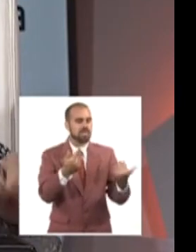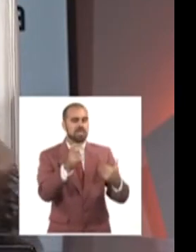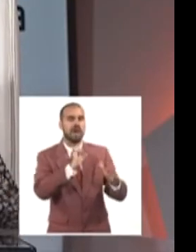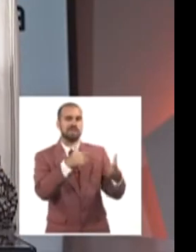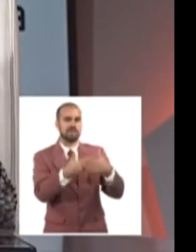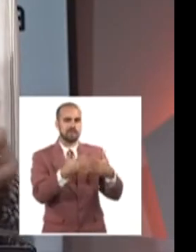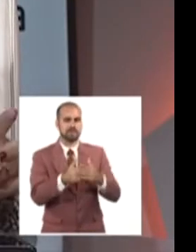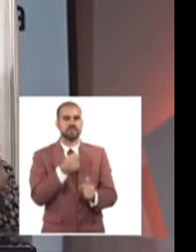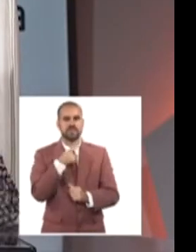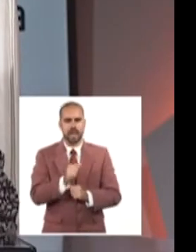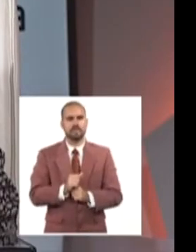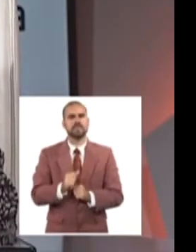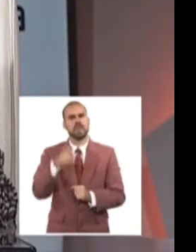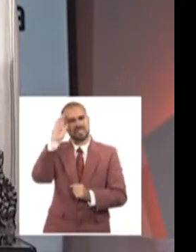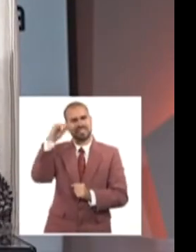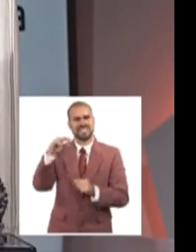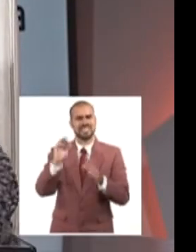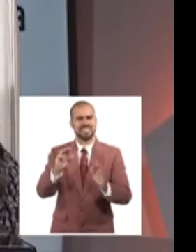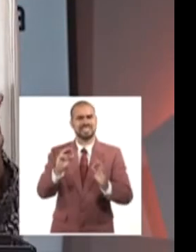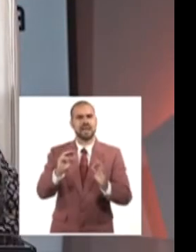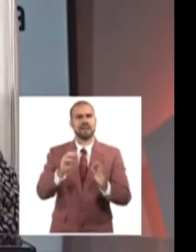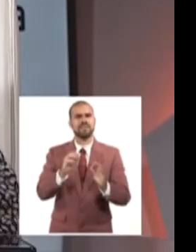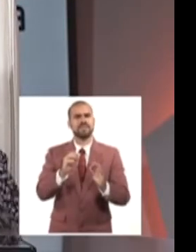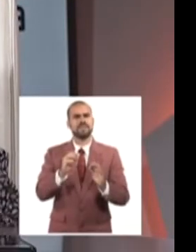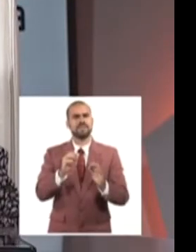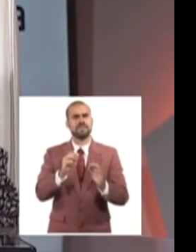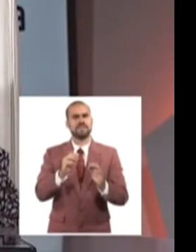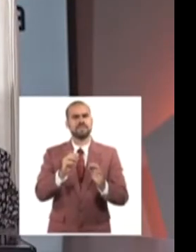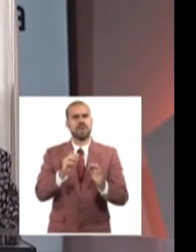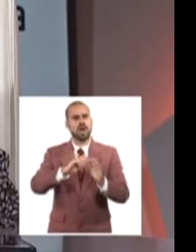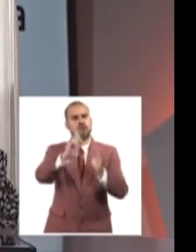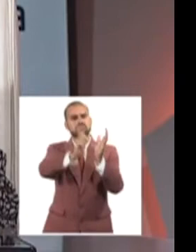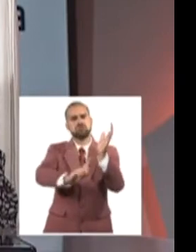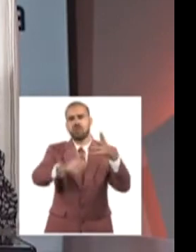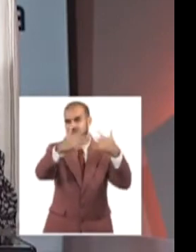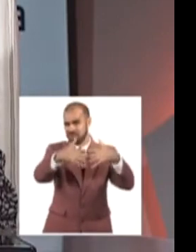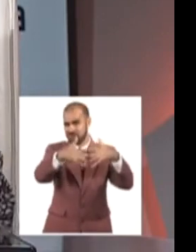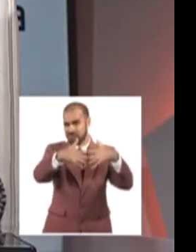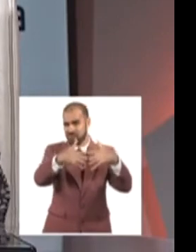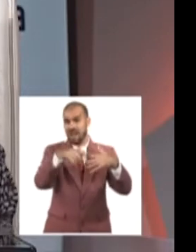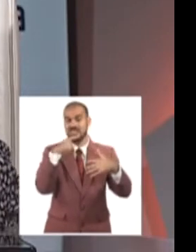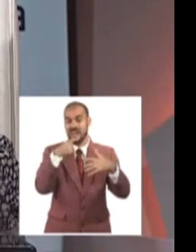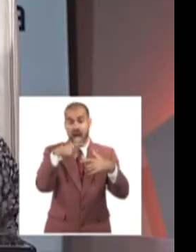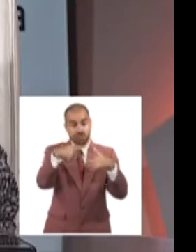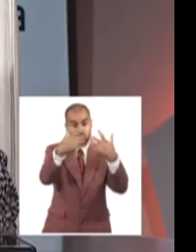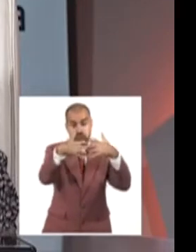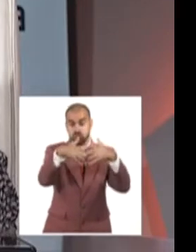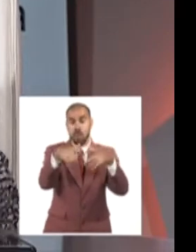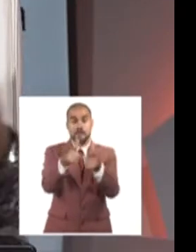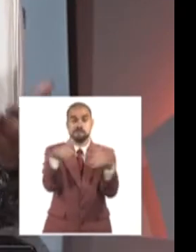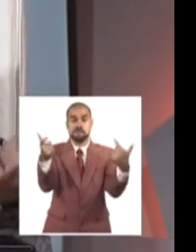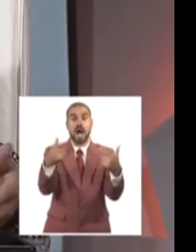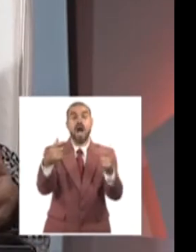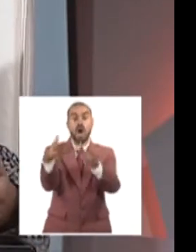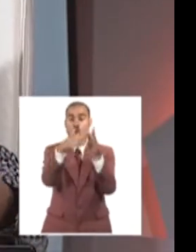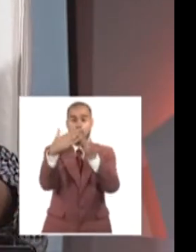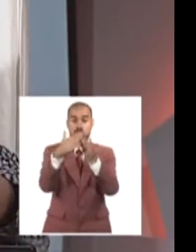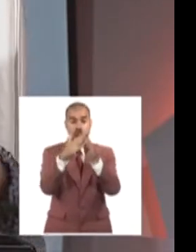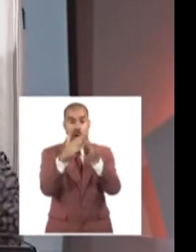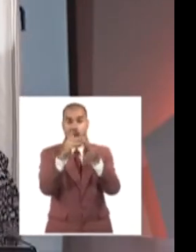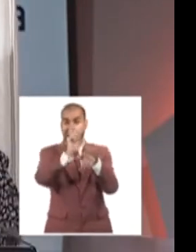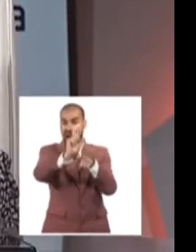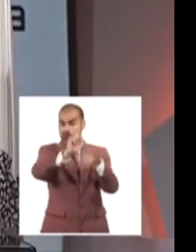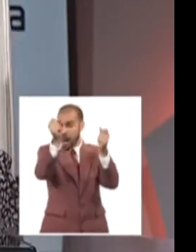electro obras una empresa que es la que más electricidad lleva a las comunidades más alejadas y hay una campaña muy fuerte al gobierno a